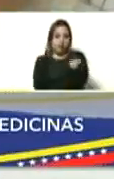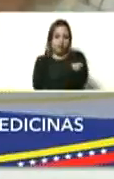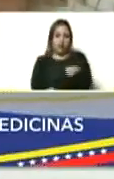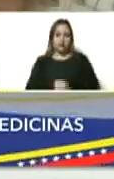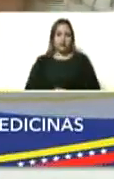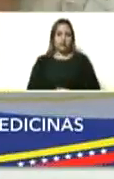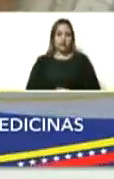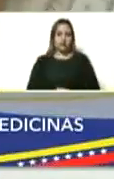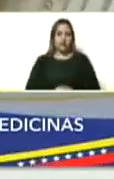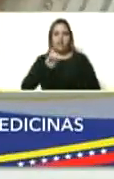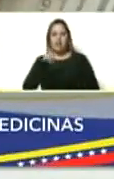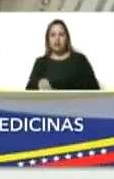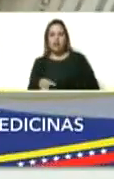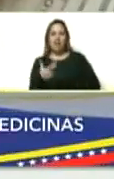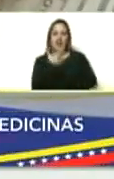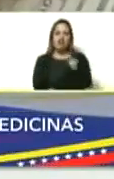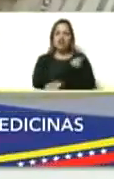en las olas de refuerzo